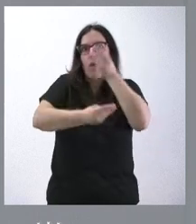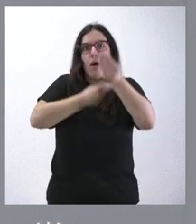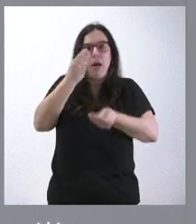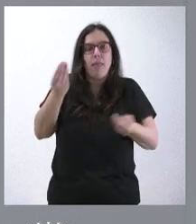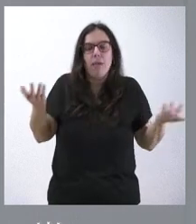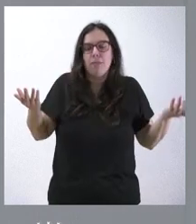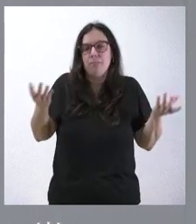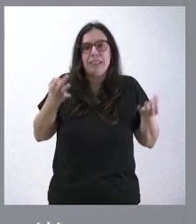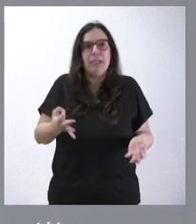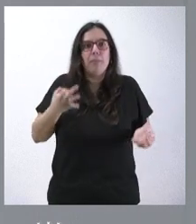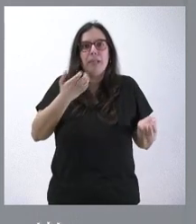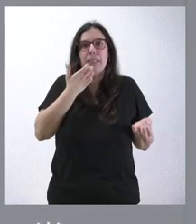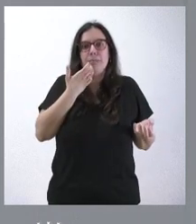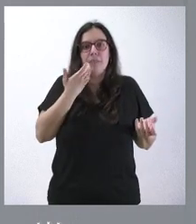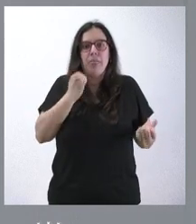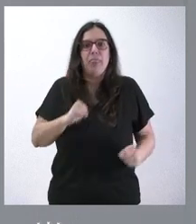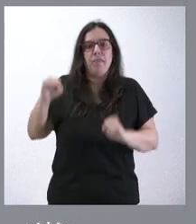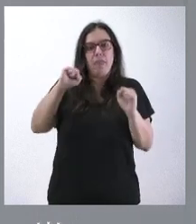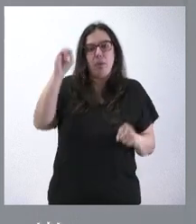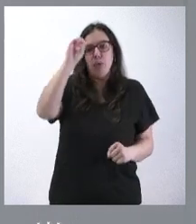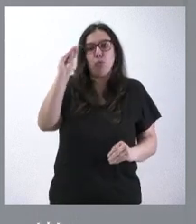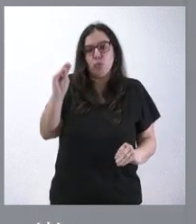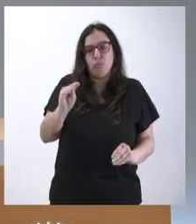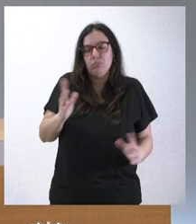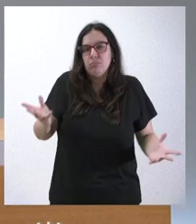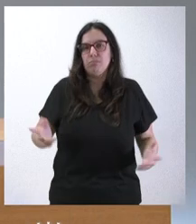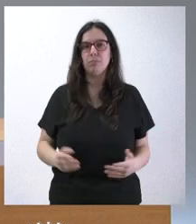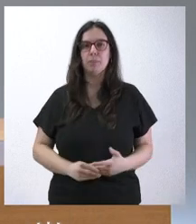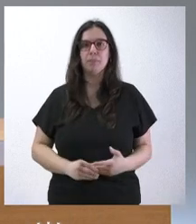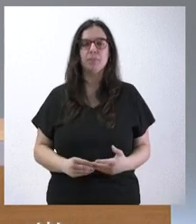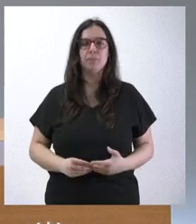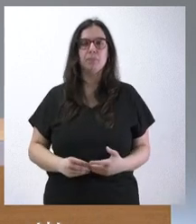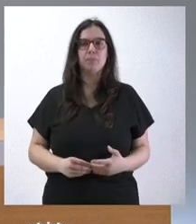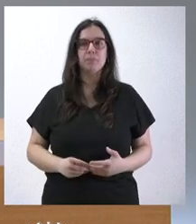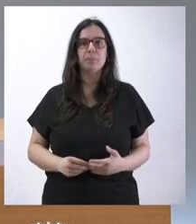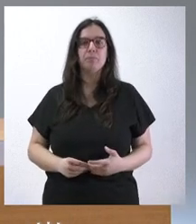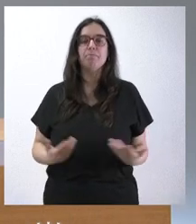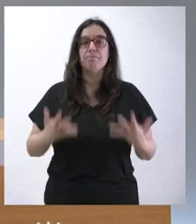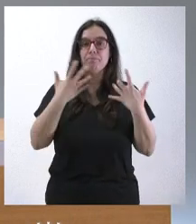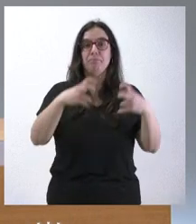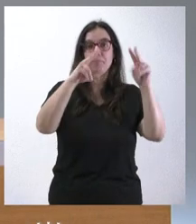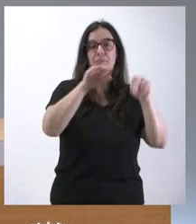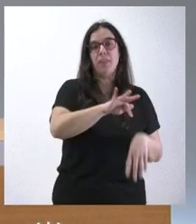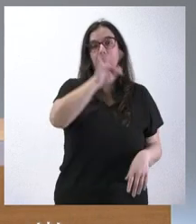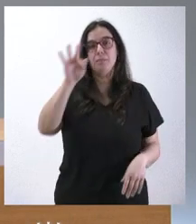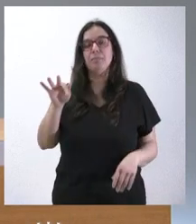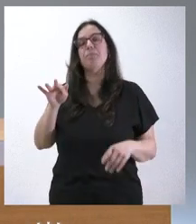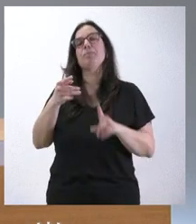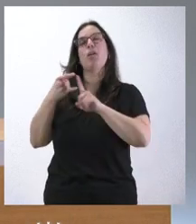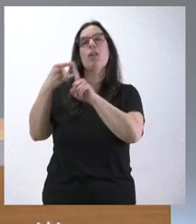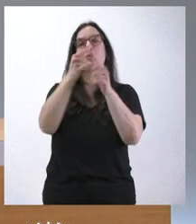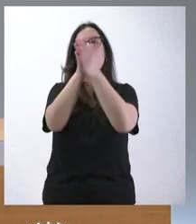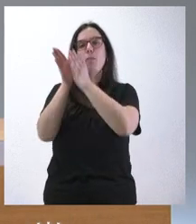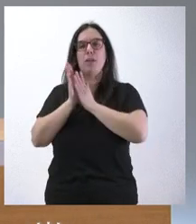lógicamente defendiendo aquello que piensa y aquello que cree eh vamos a a dar paso a nuestros